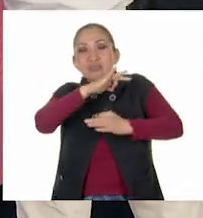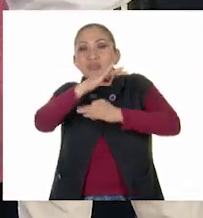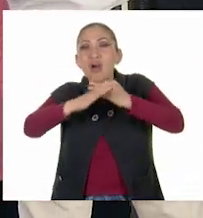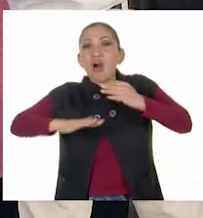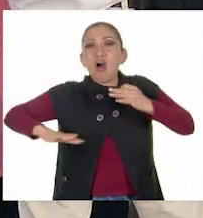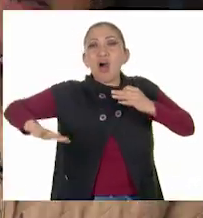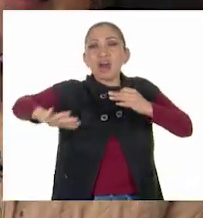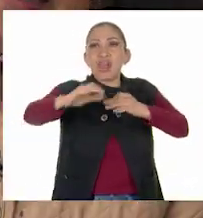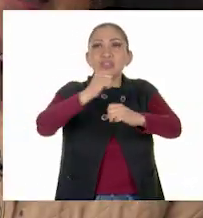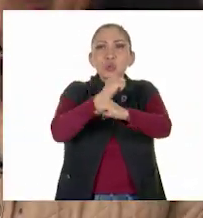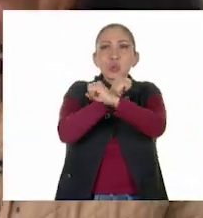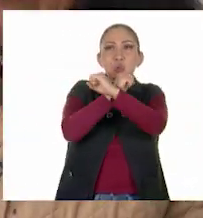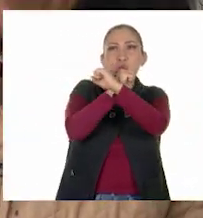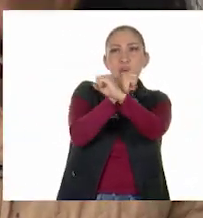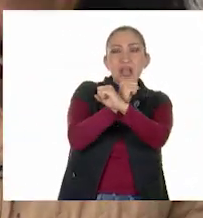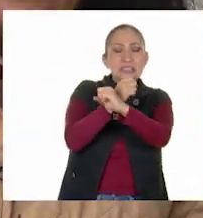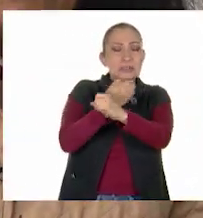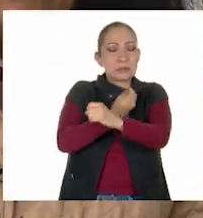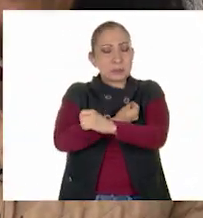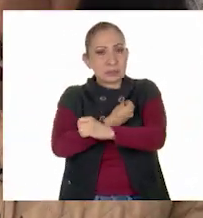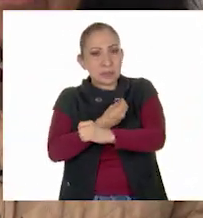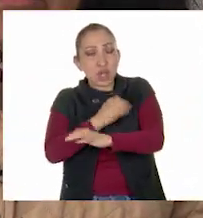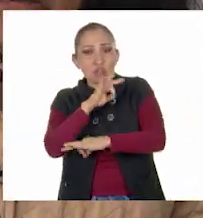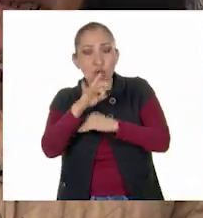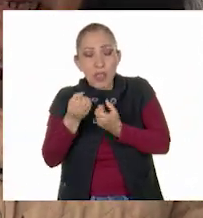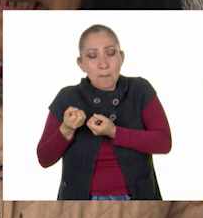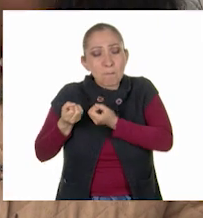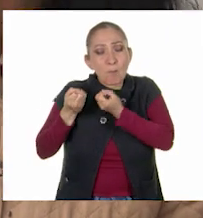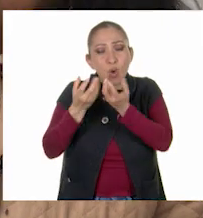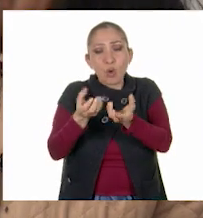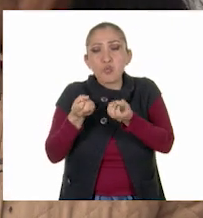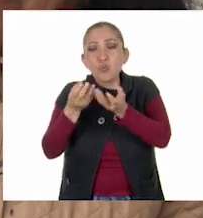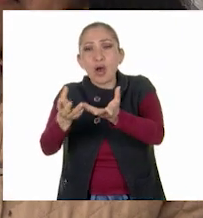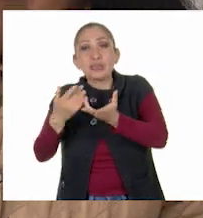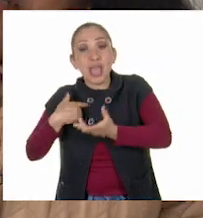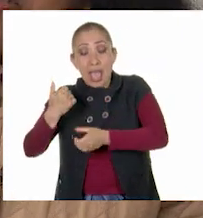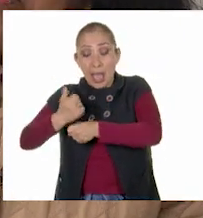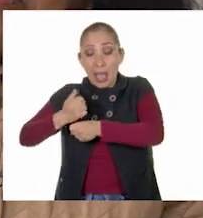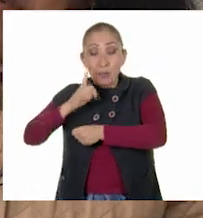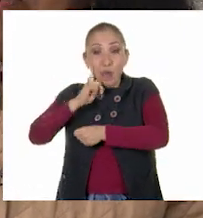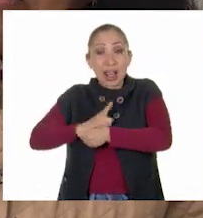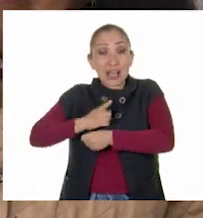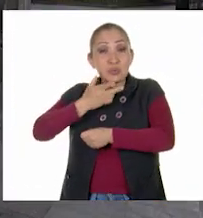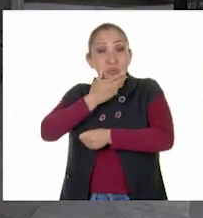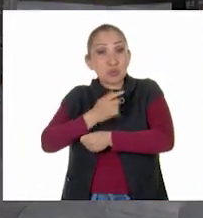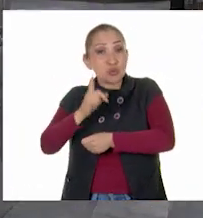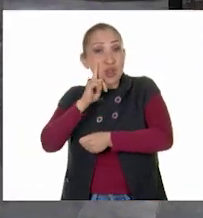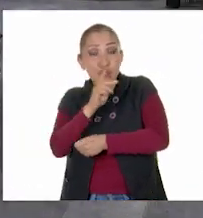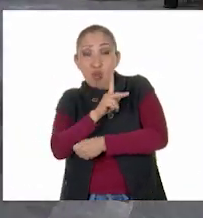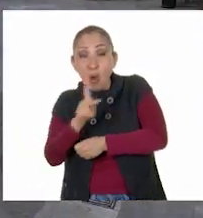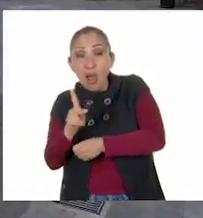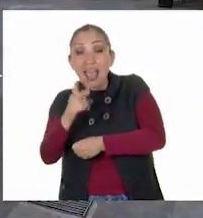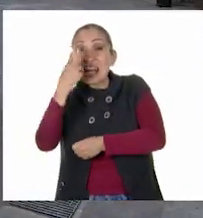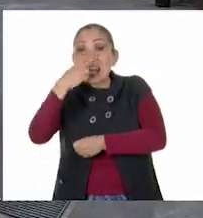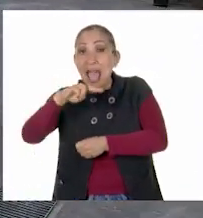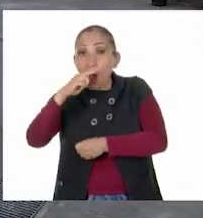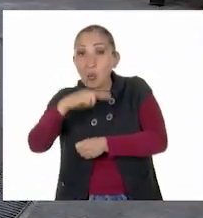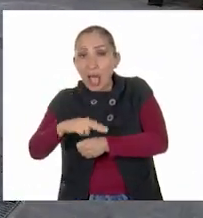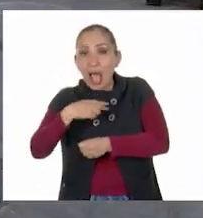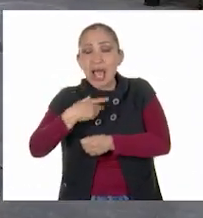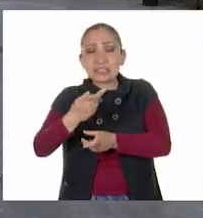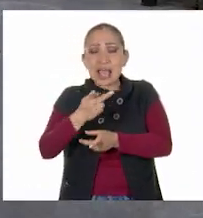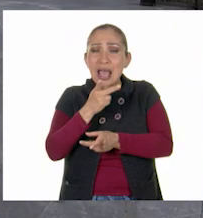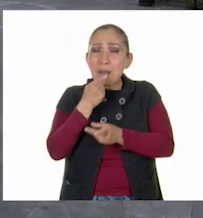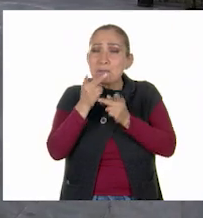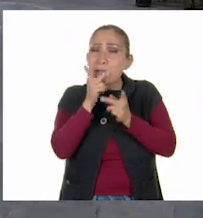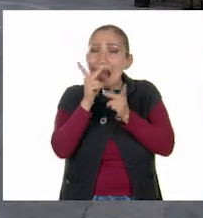esa resistencia, de toda esa aportación de nuestras abuelas y de nuestros abuelos. En el náhuatl, los diminutivos